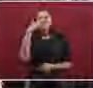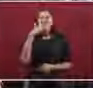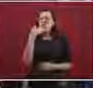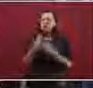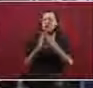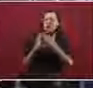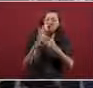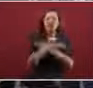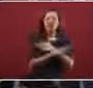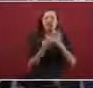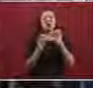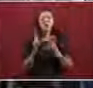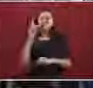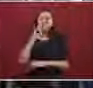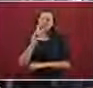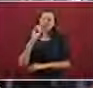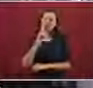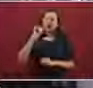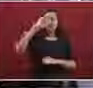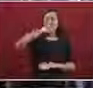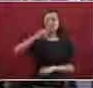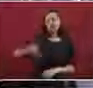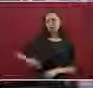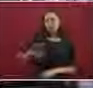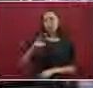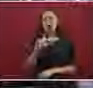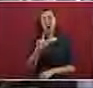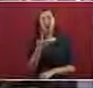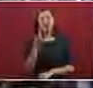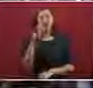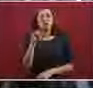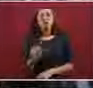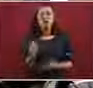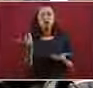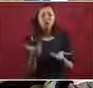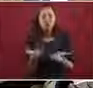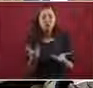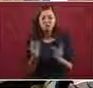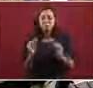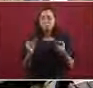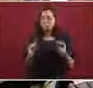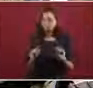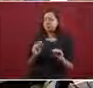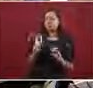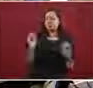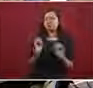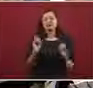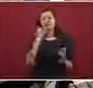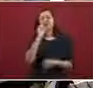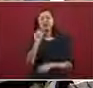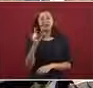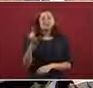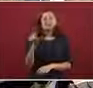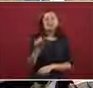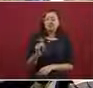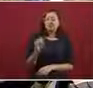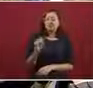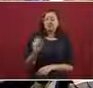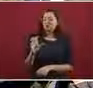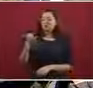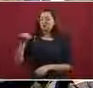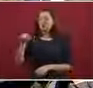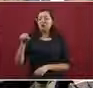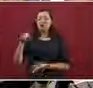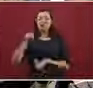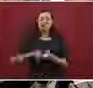que la apoya mucho, pues no ha actuado, y ya son 50 años que el sistema de transporte colectivo ha servido como una